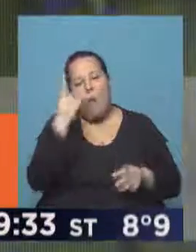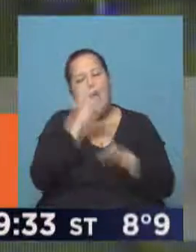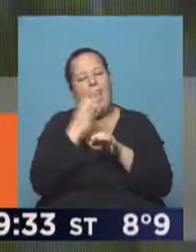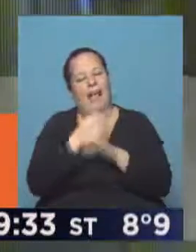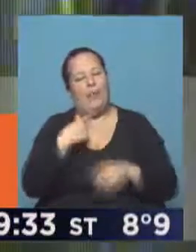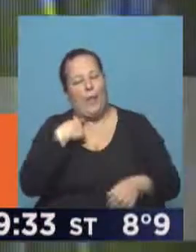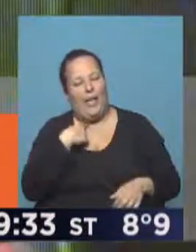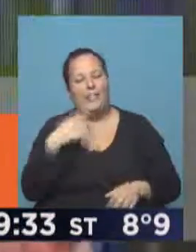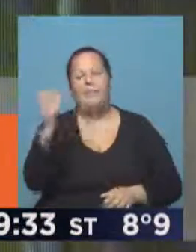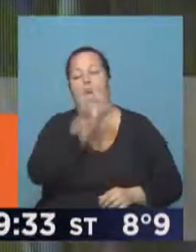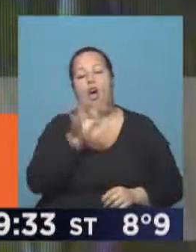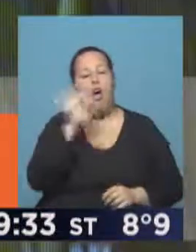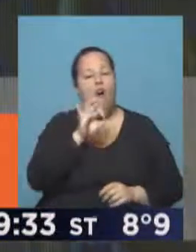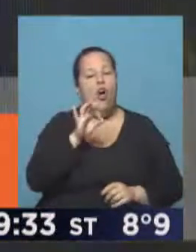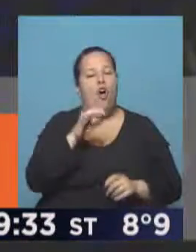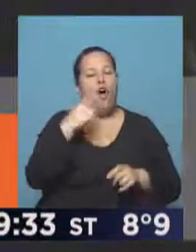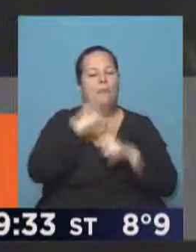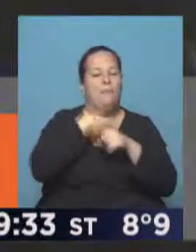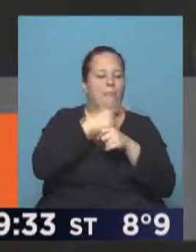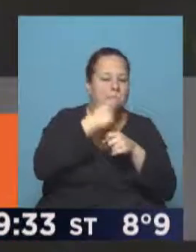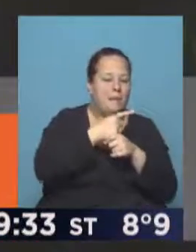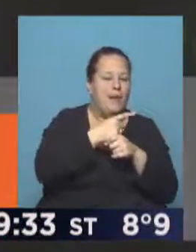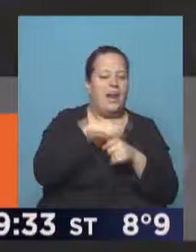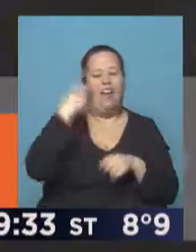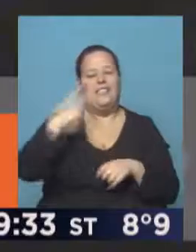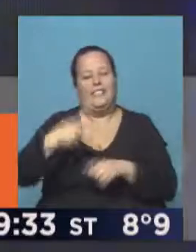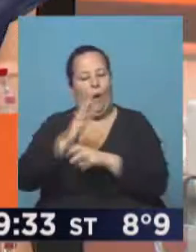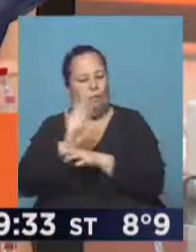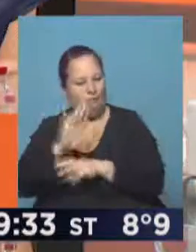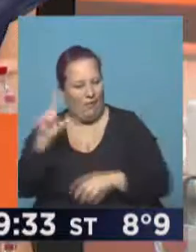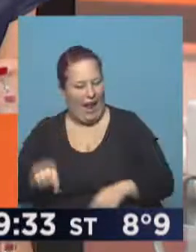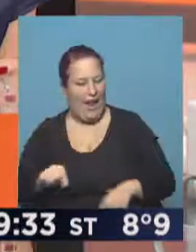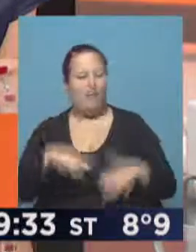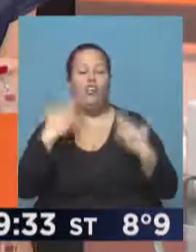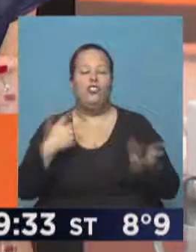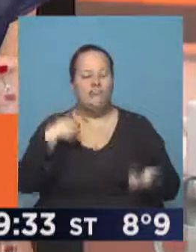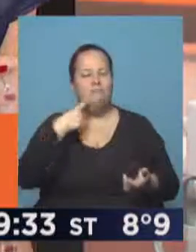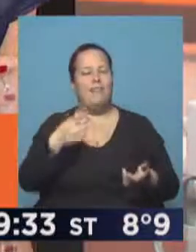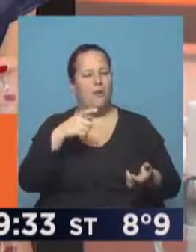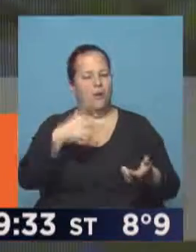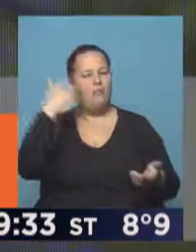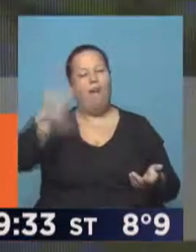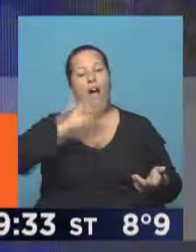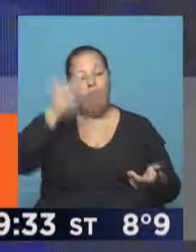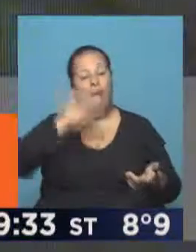víctima o víctimas de primera y víctimas de segunda. Entonces me di cuenta que realmente el